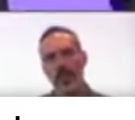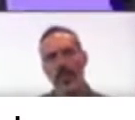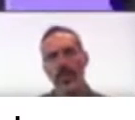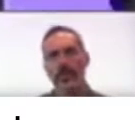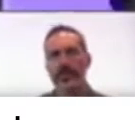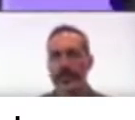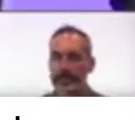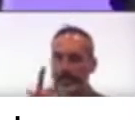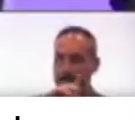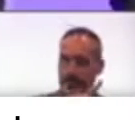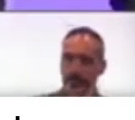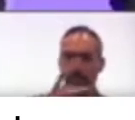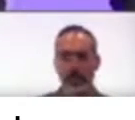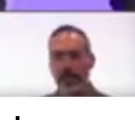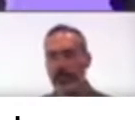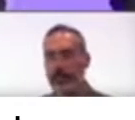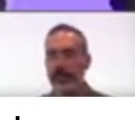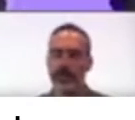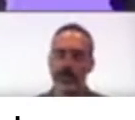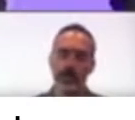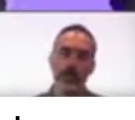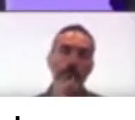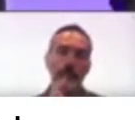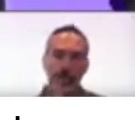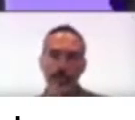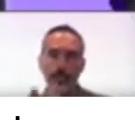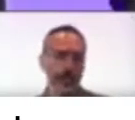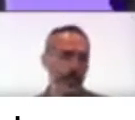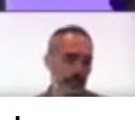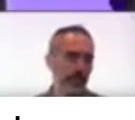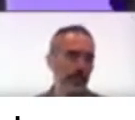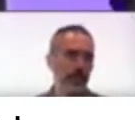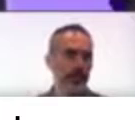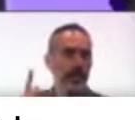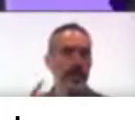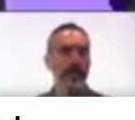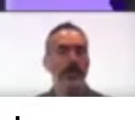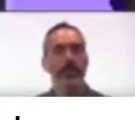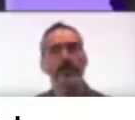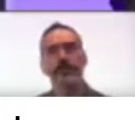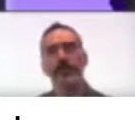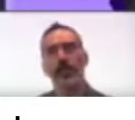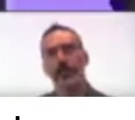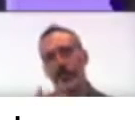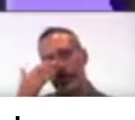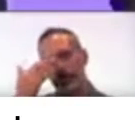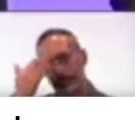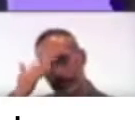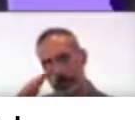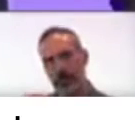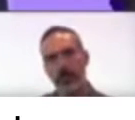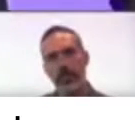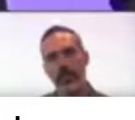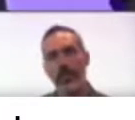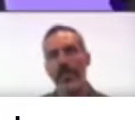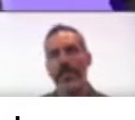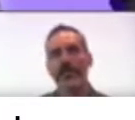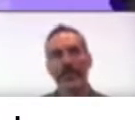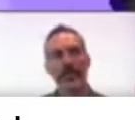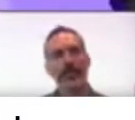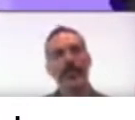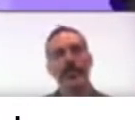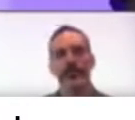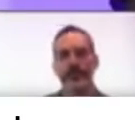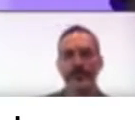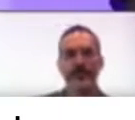sé también que una de las principales demandas de la ciudadanía es el mal estado de las calles.